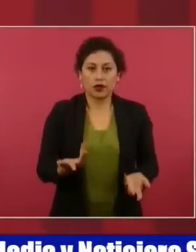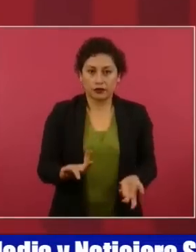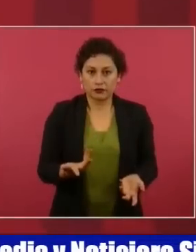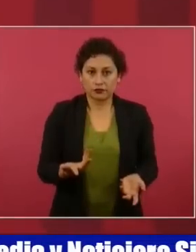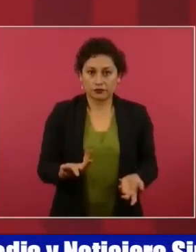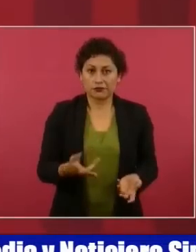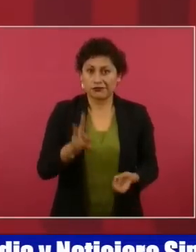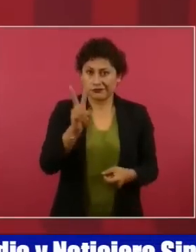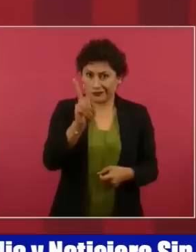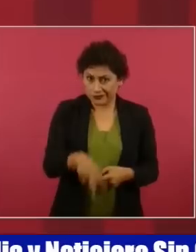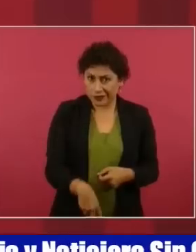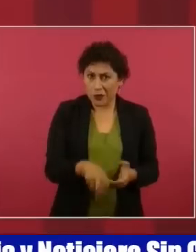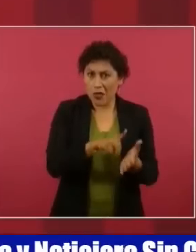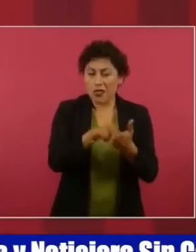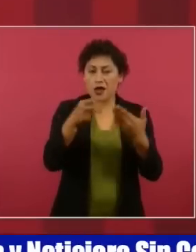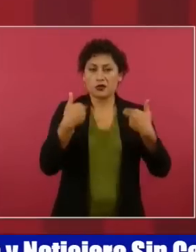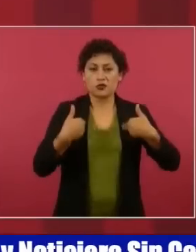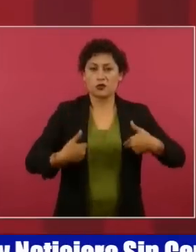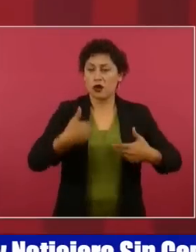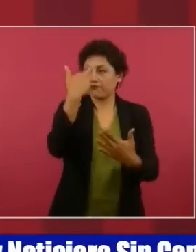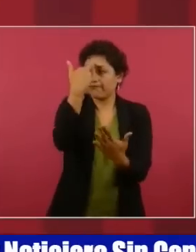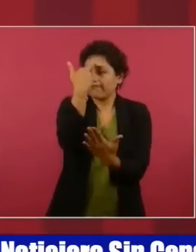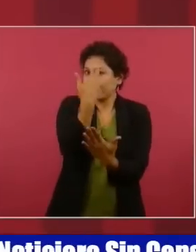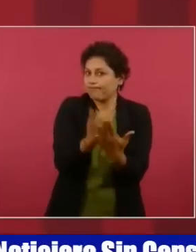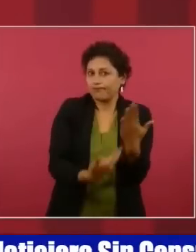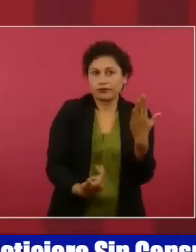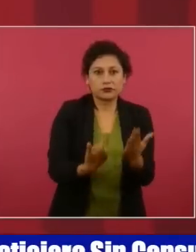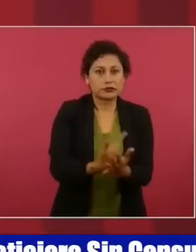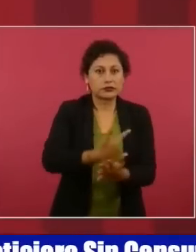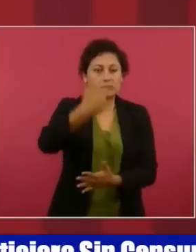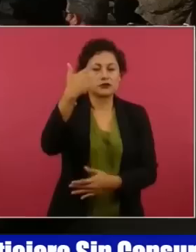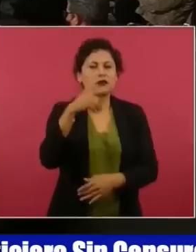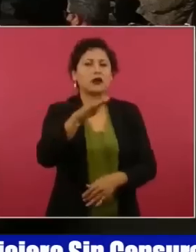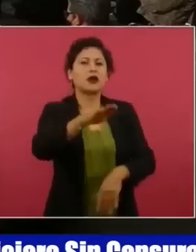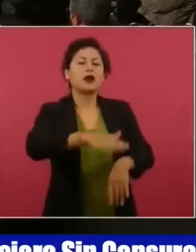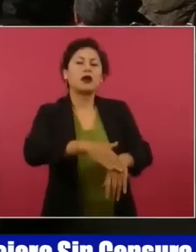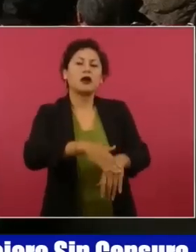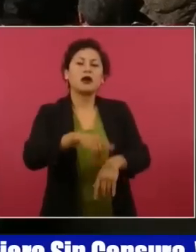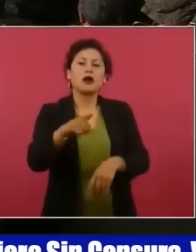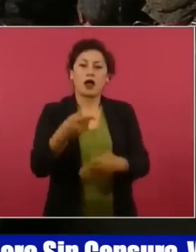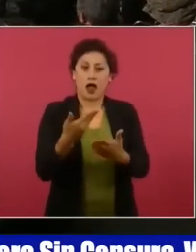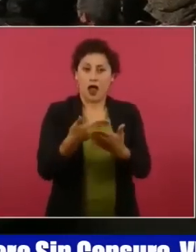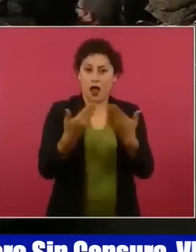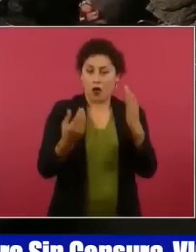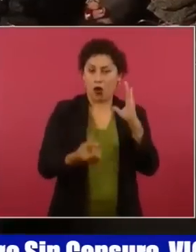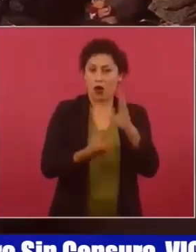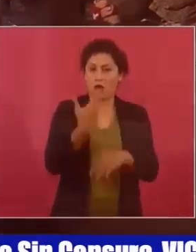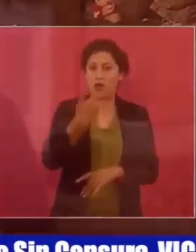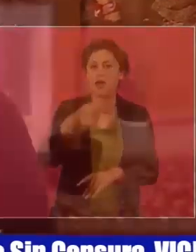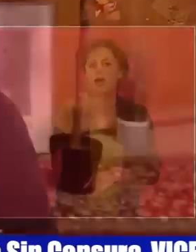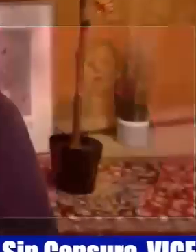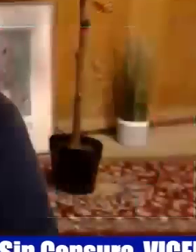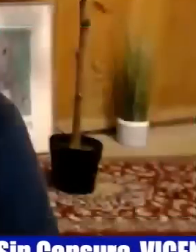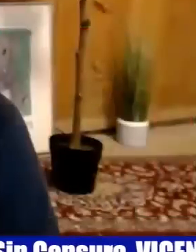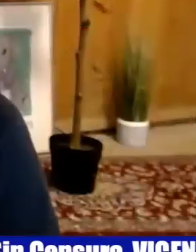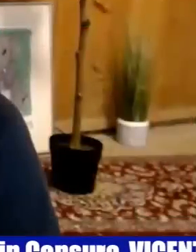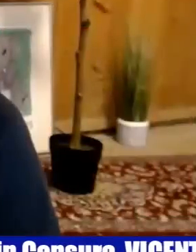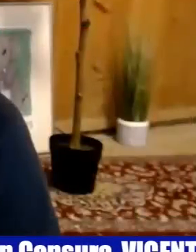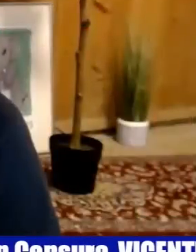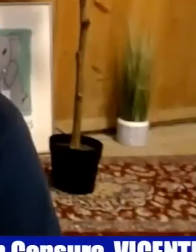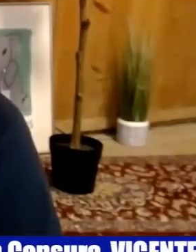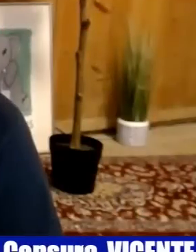tremendas violaciones a derechos humanos. Y ahora con la creación de la Guardia Nacional y la solicitud de la inscripción bueno, pues ahí a está, la SEDENA,